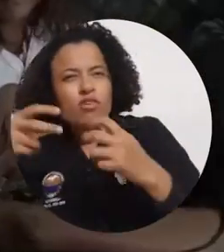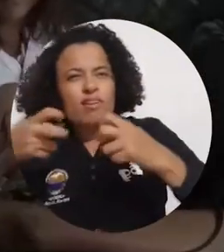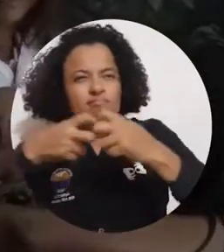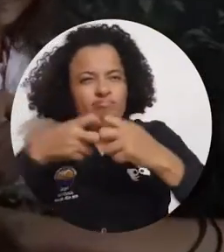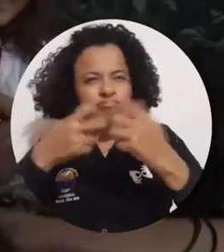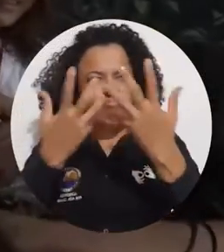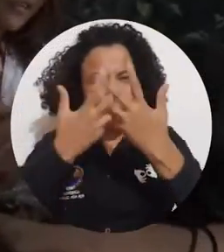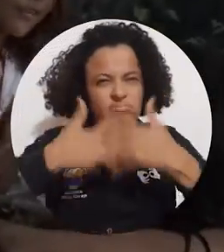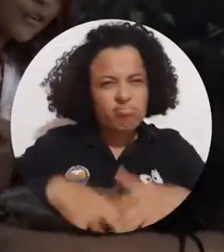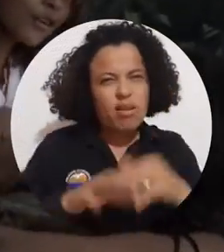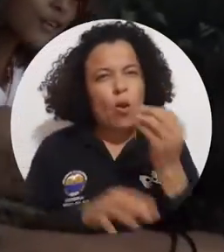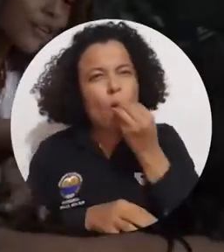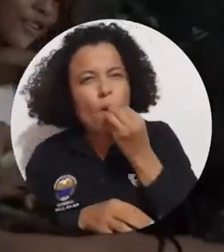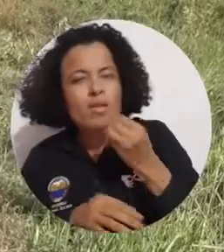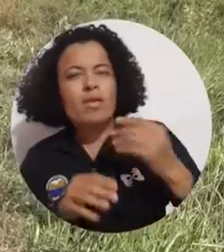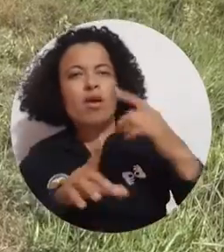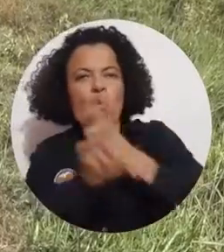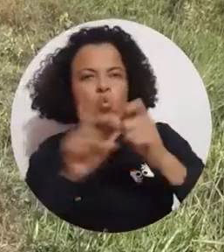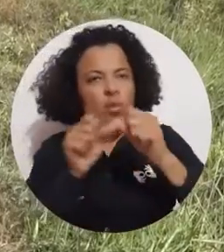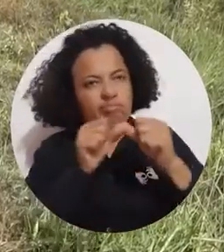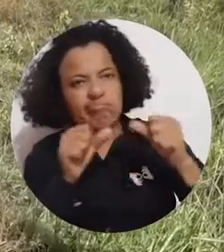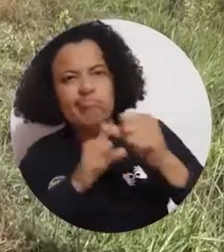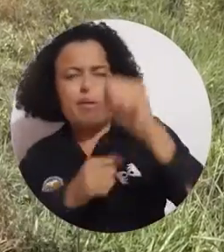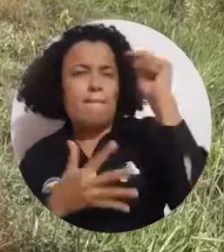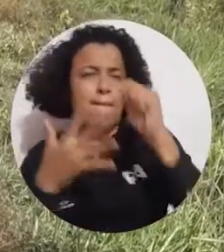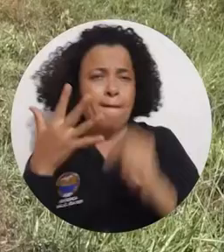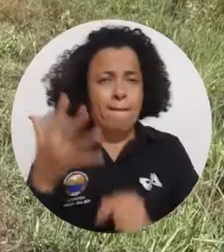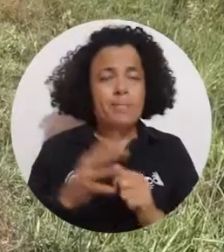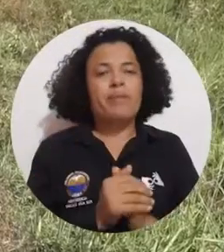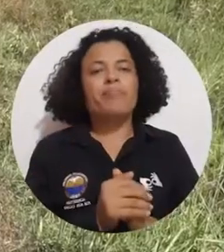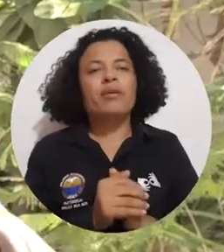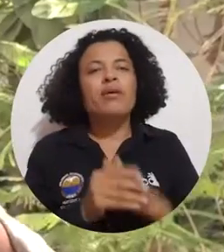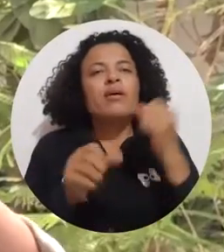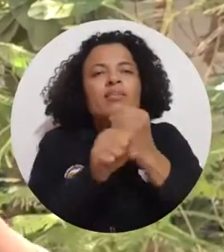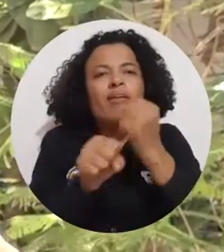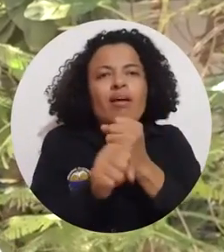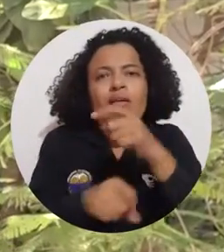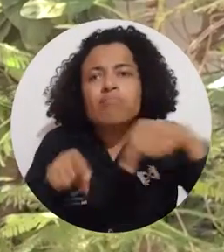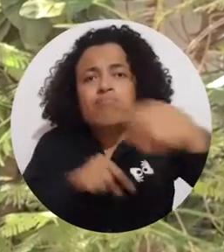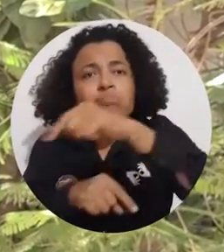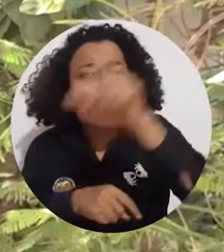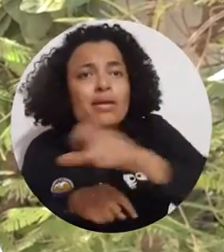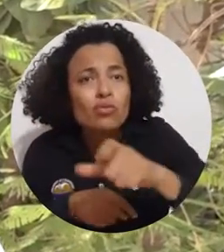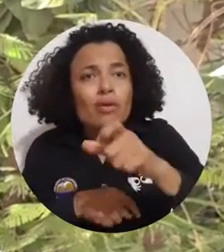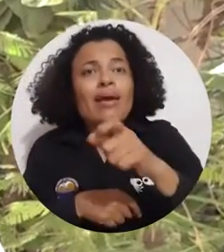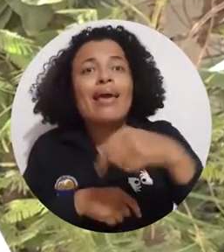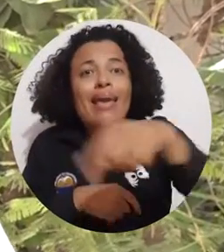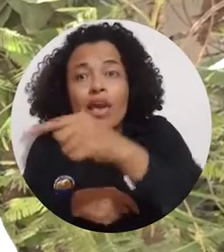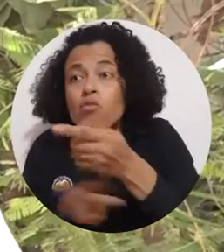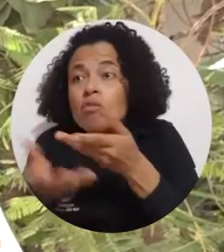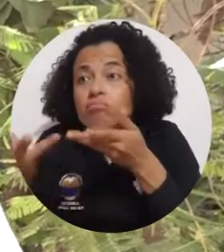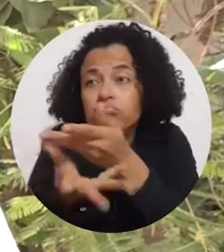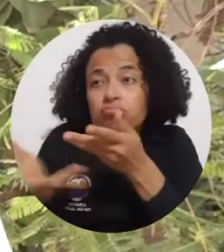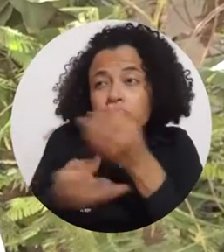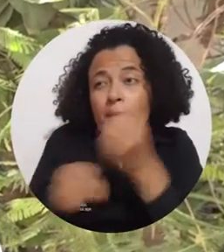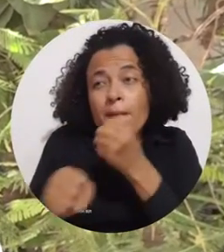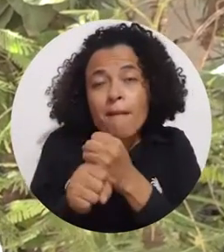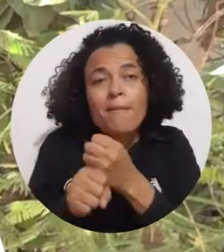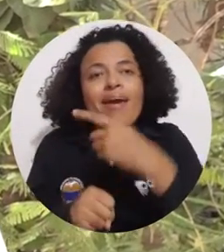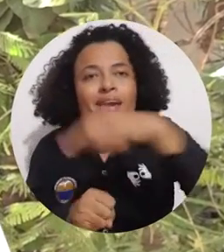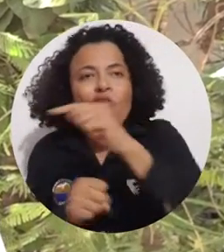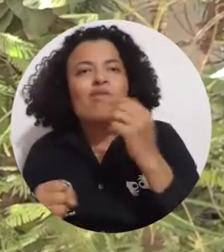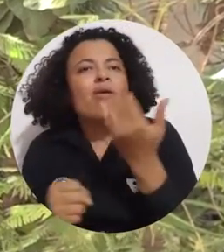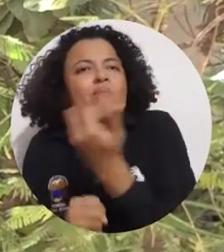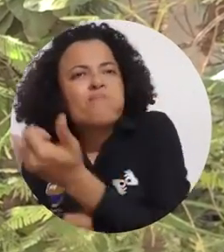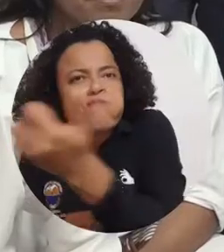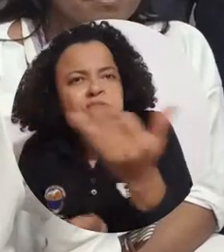generación de energías, seguridad alimentaria, preservación de sus culturas, entre otros. Trabajar con las personas que realmente lo están viviendo